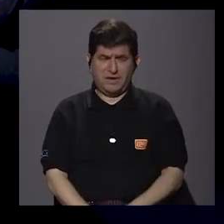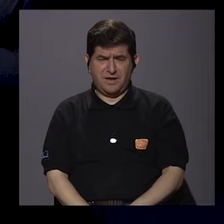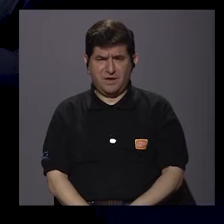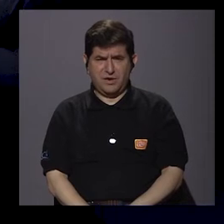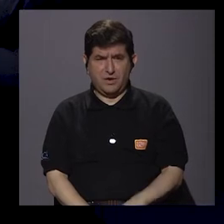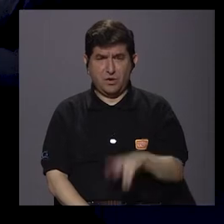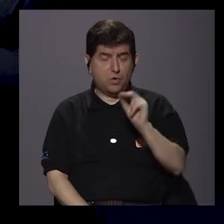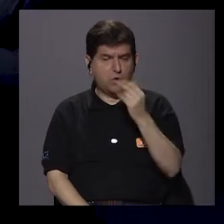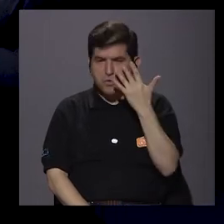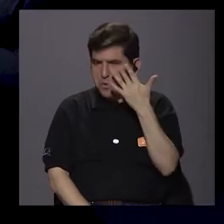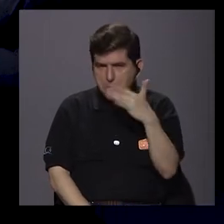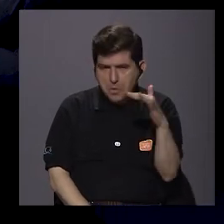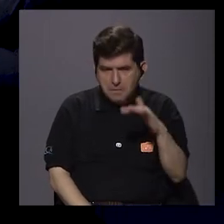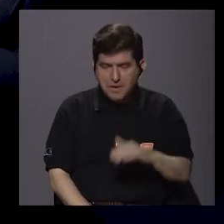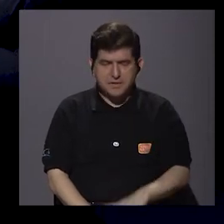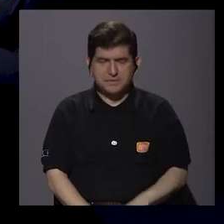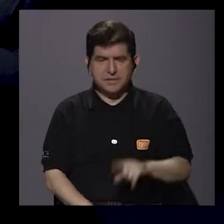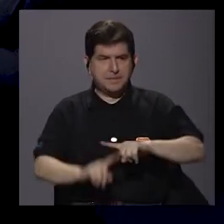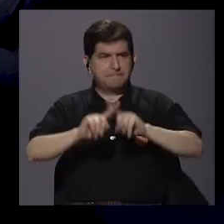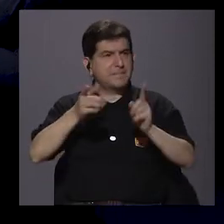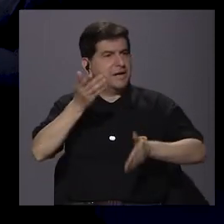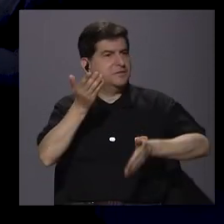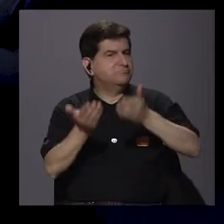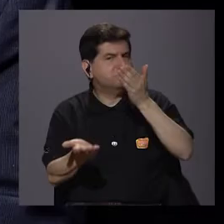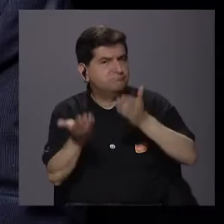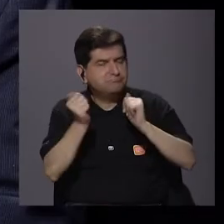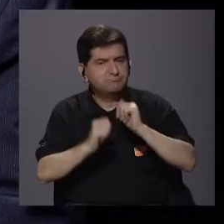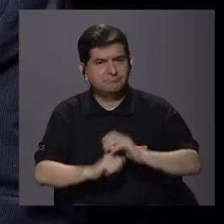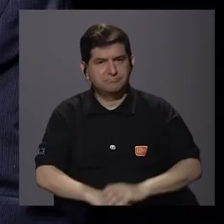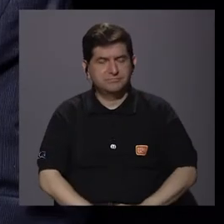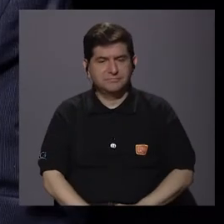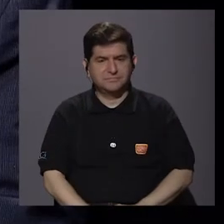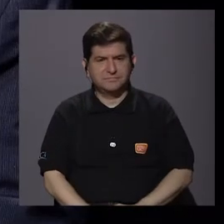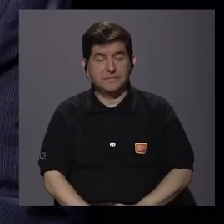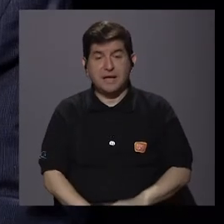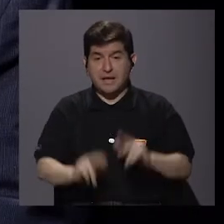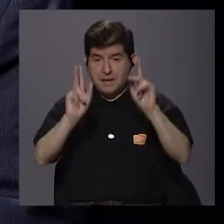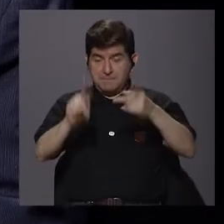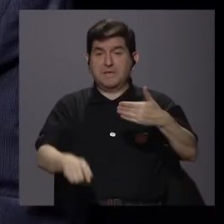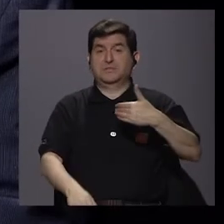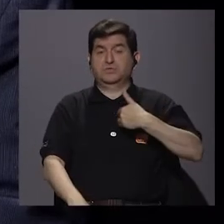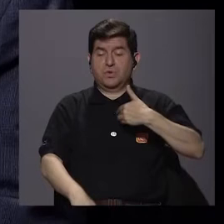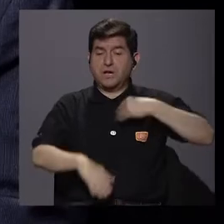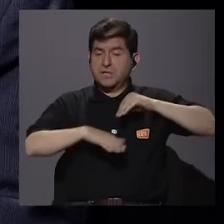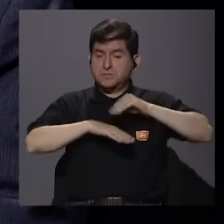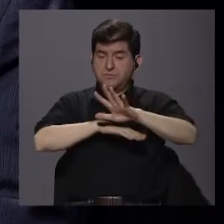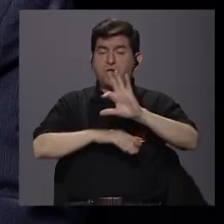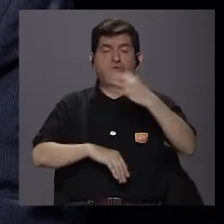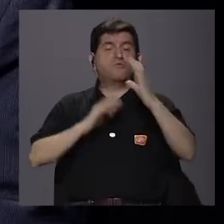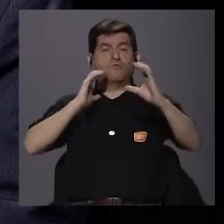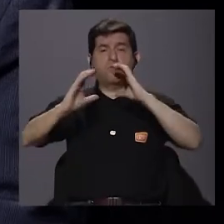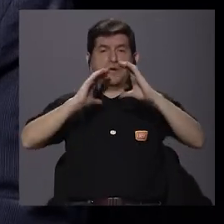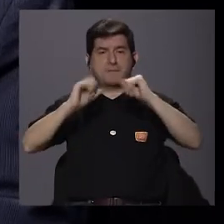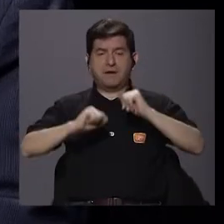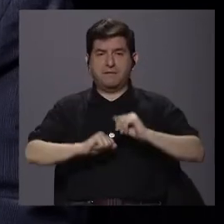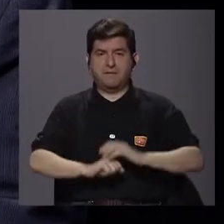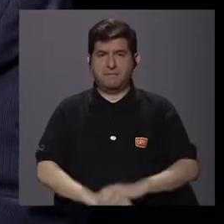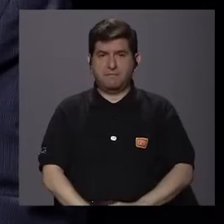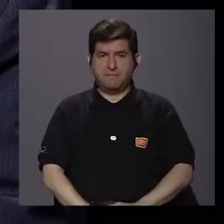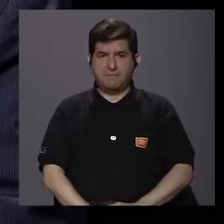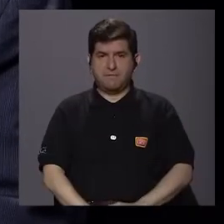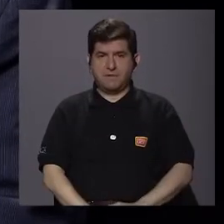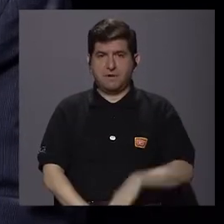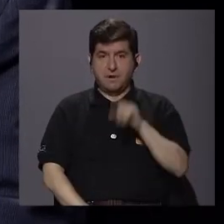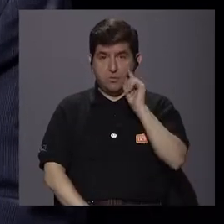cuando no se vislumbren me parece a mí que quienes tienen influencia en los medios de comunicación